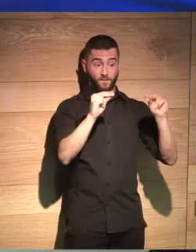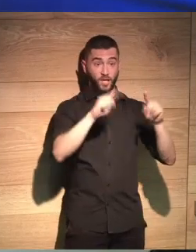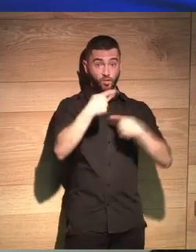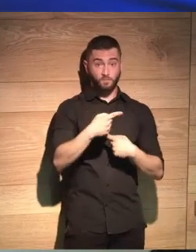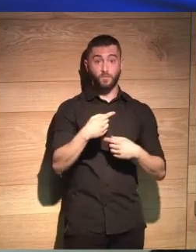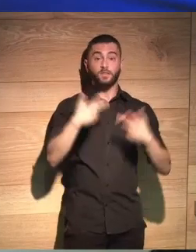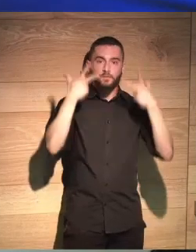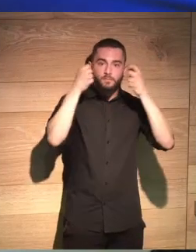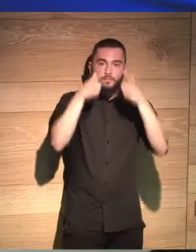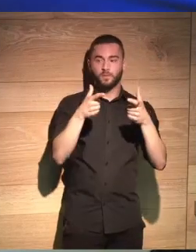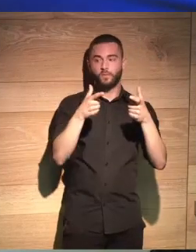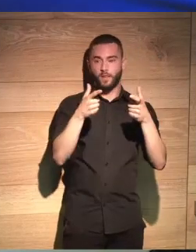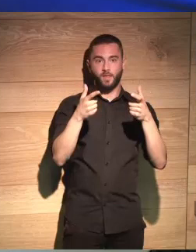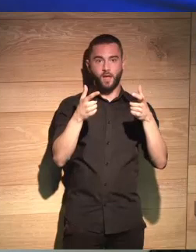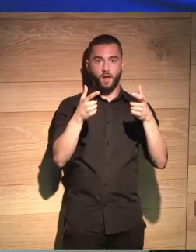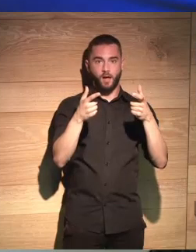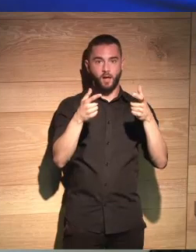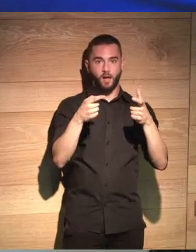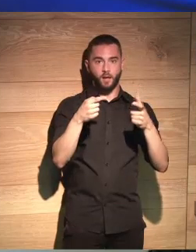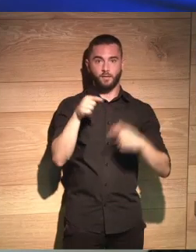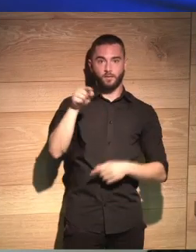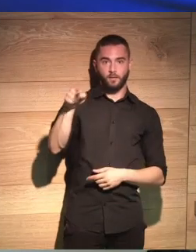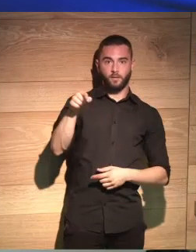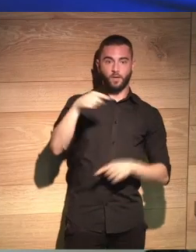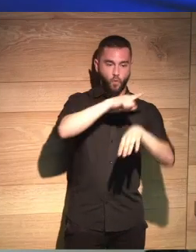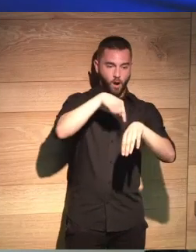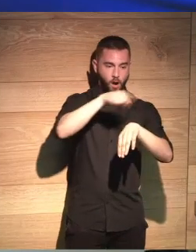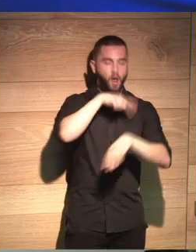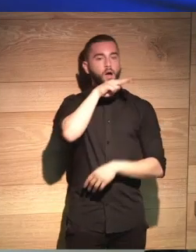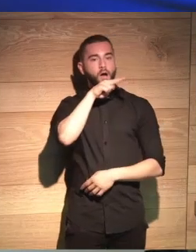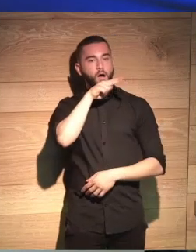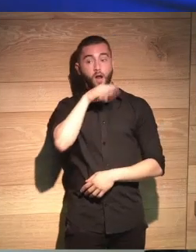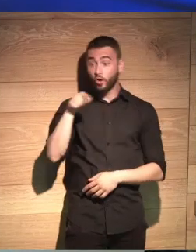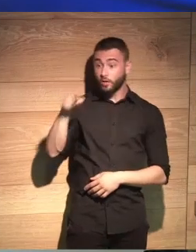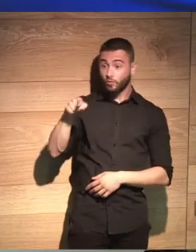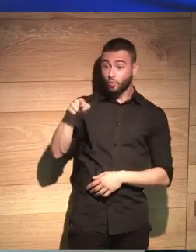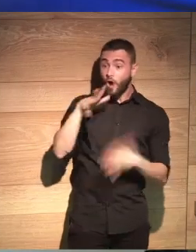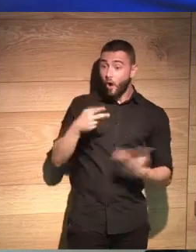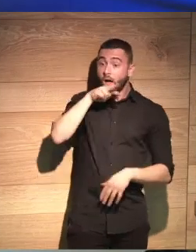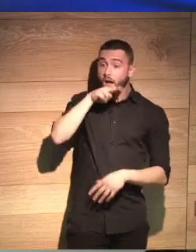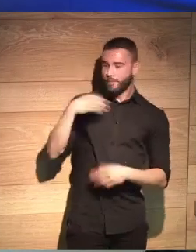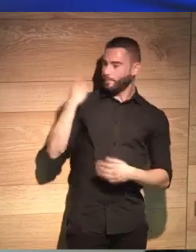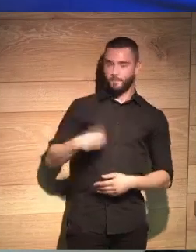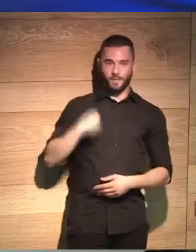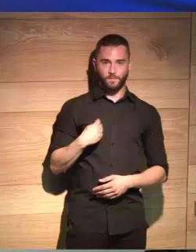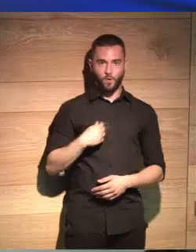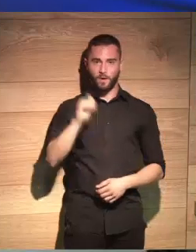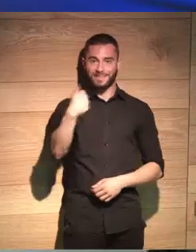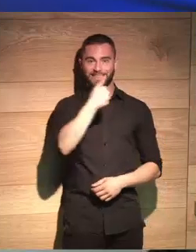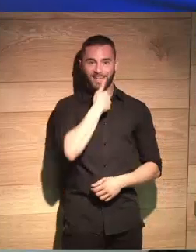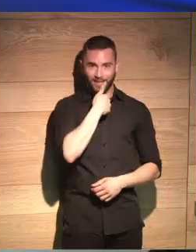di cuenta de que había dicho precisamente, a lo largo de una hora, lo que acabas de contar ahora. Es decir, que la base, el